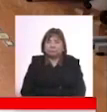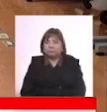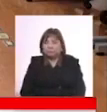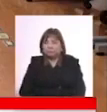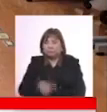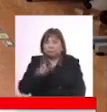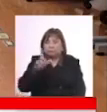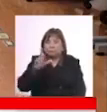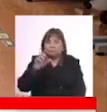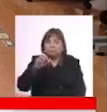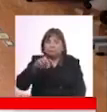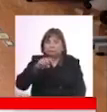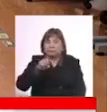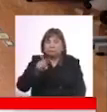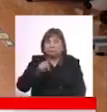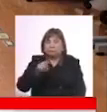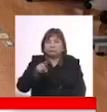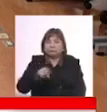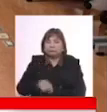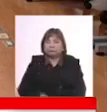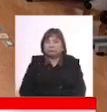Congresista López Ureña.